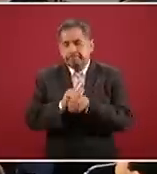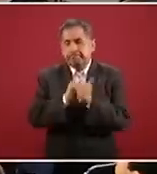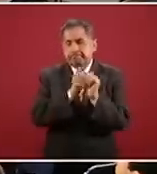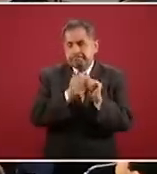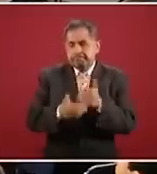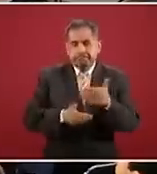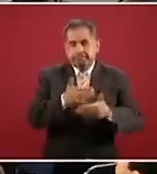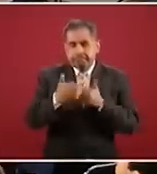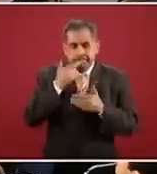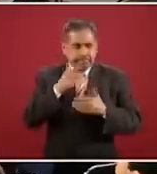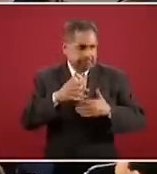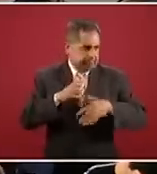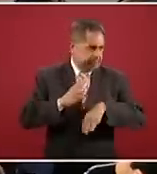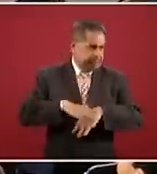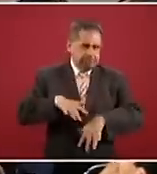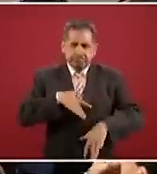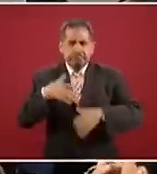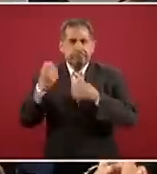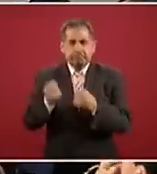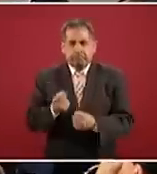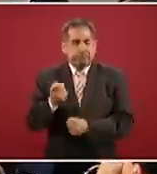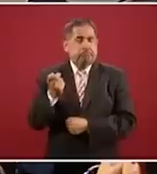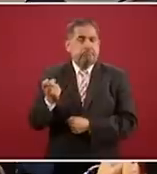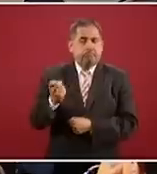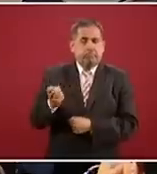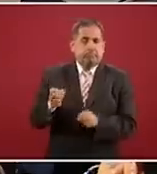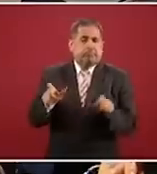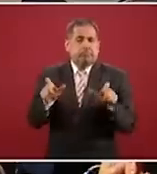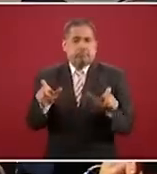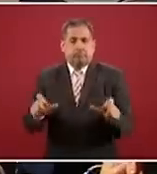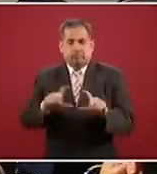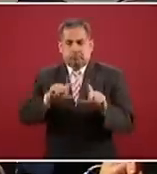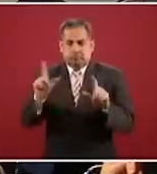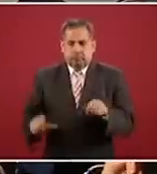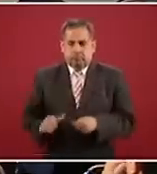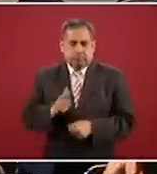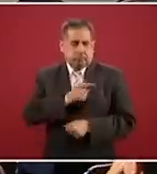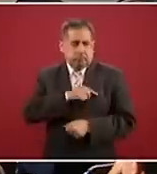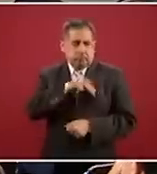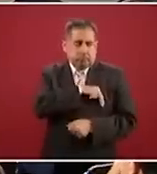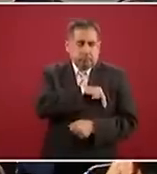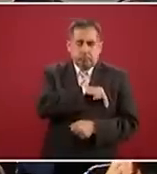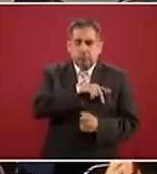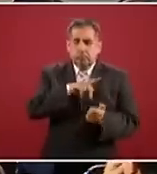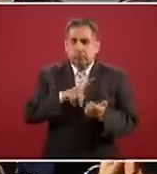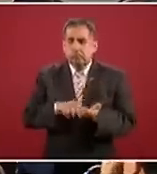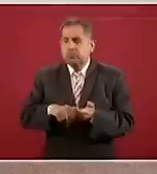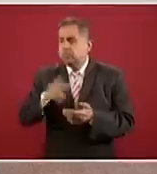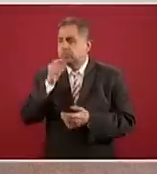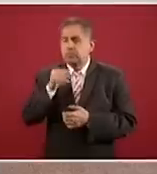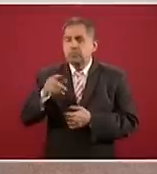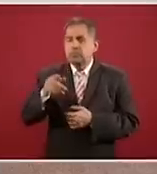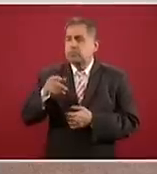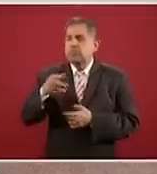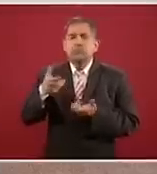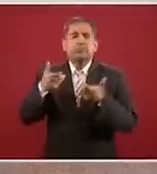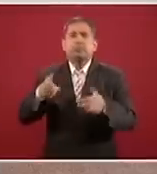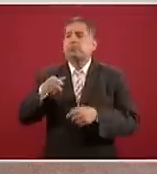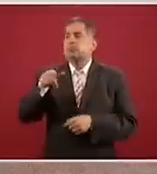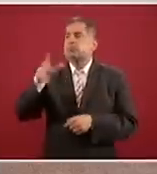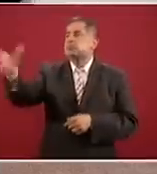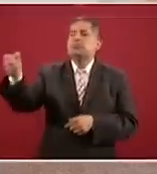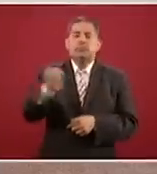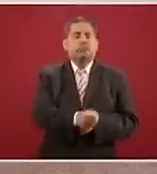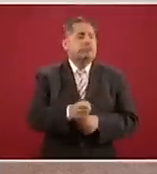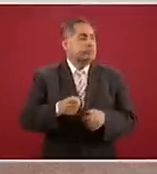maduración institucional. Es el caso de la Guardia Nacional. No puedes tomar un recluta de la calle